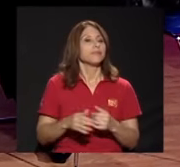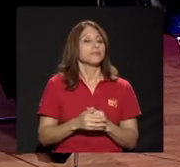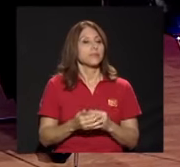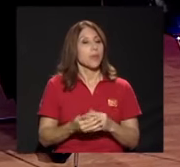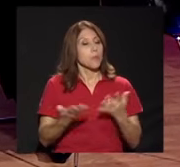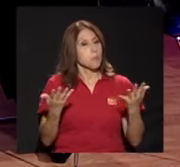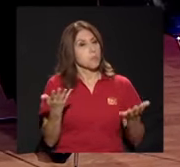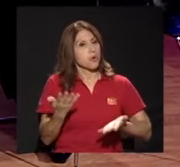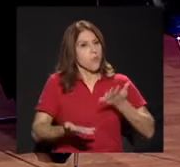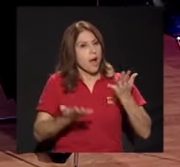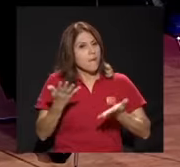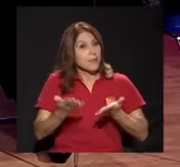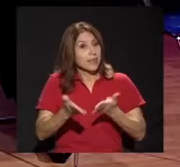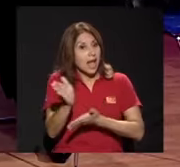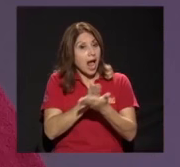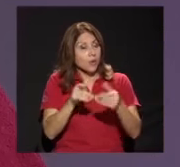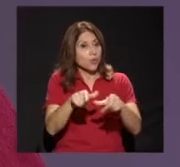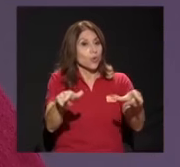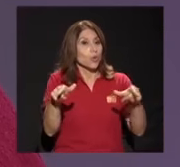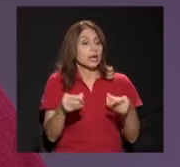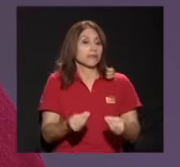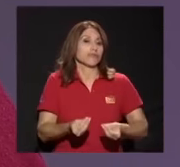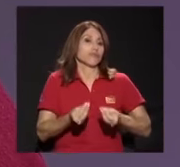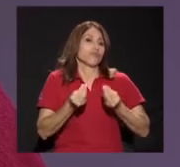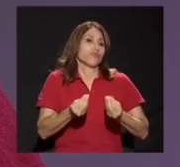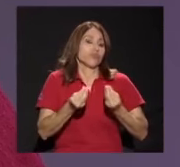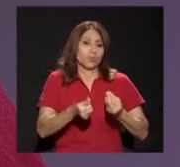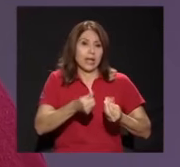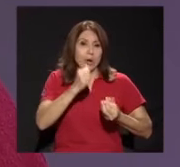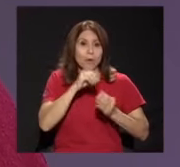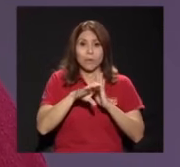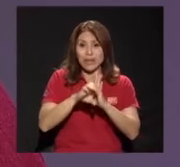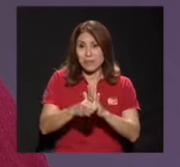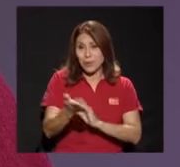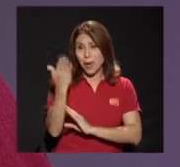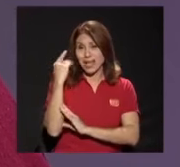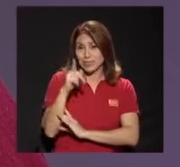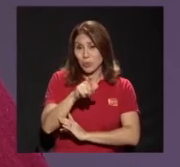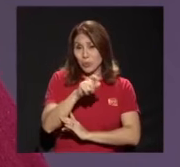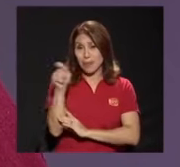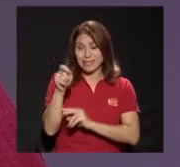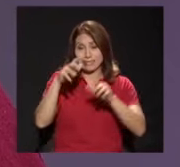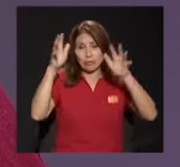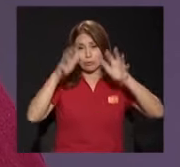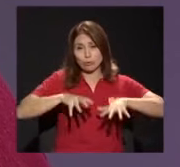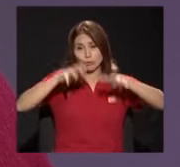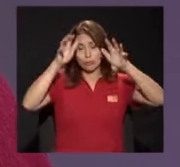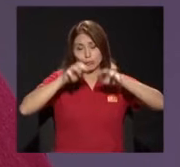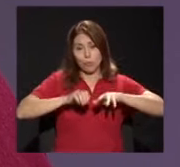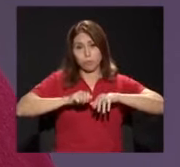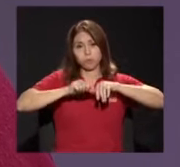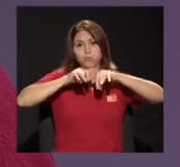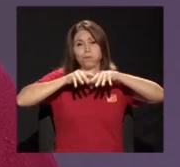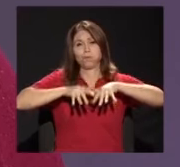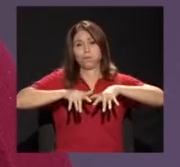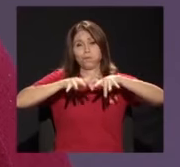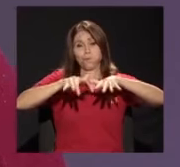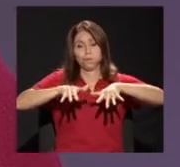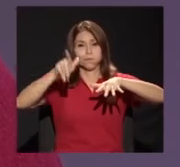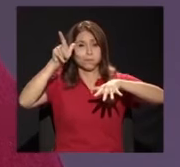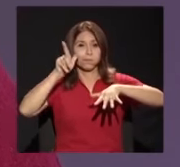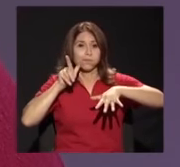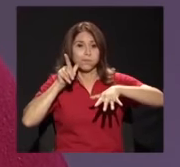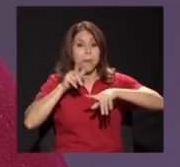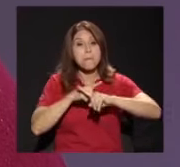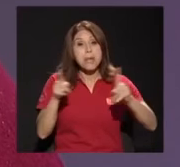probablemente en algunos lugares tengamos agua de sobra, ¿verdad? Como hace un mes que teníamos inundaciones en el Caribe y sequía